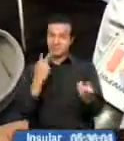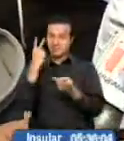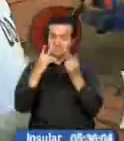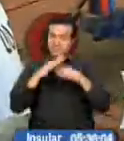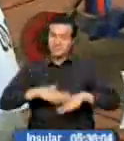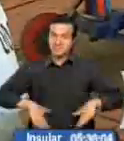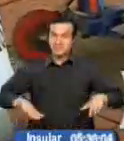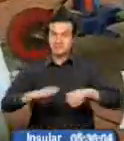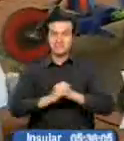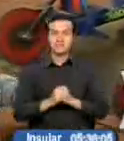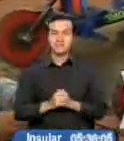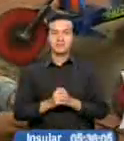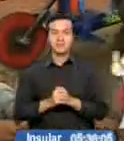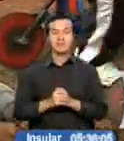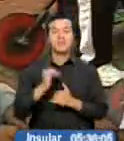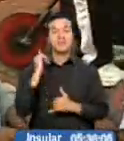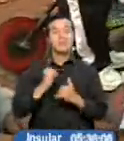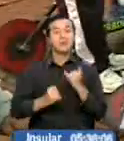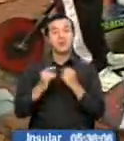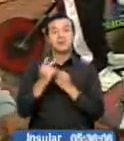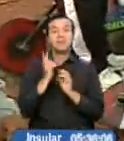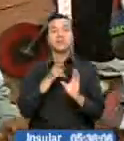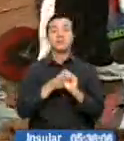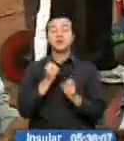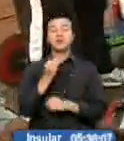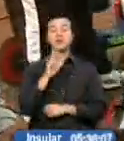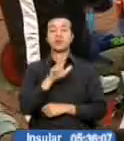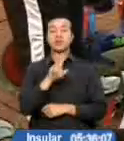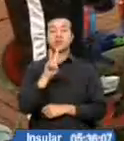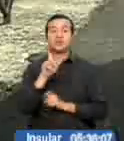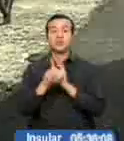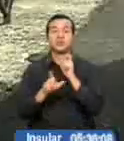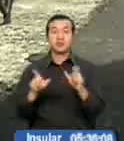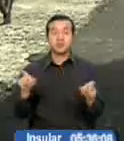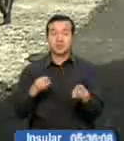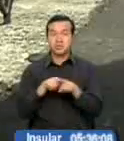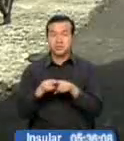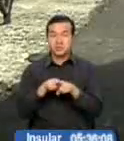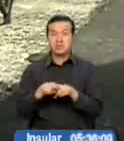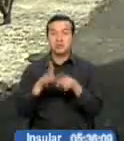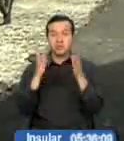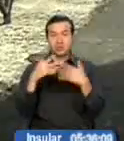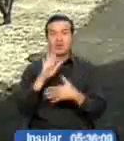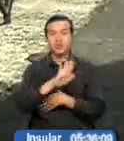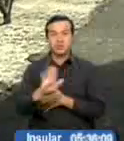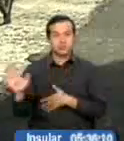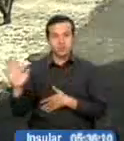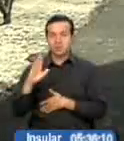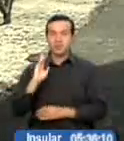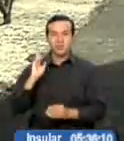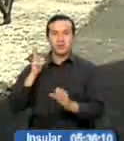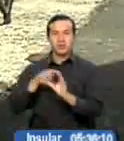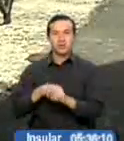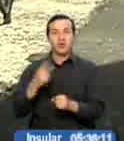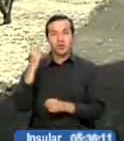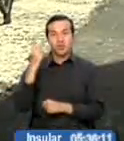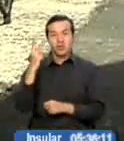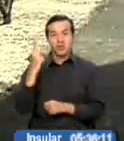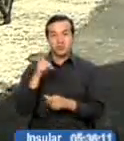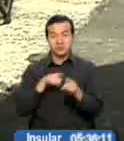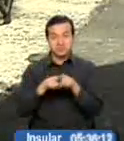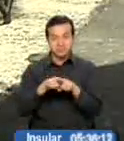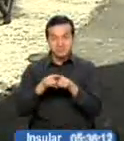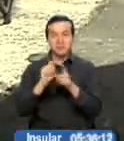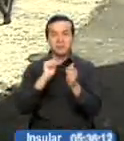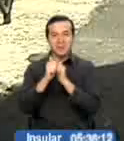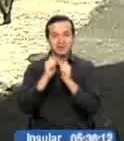nuestra ciudad. En esta final participaron 32 competidores que lograron su cupo a la carrera tras dos eliminatorias.